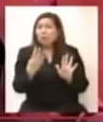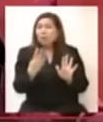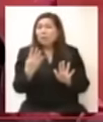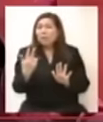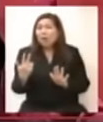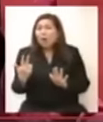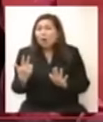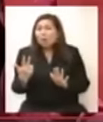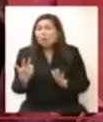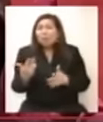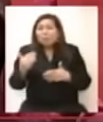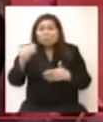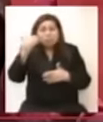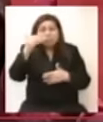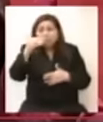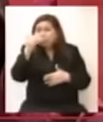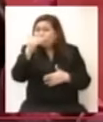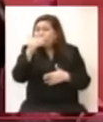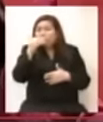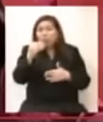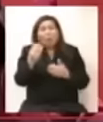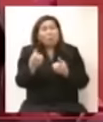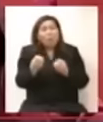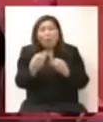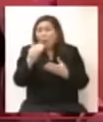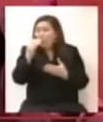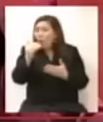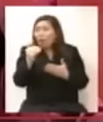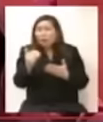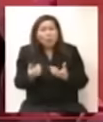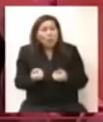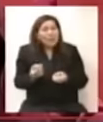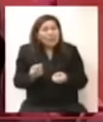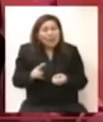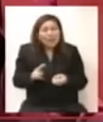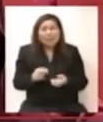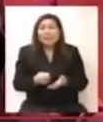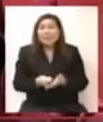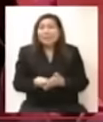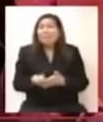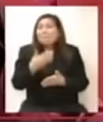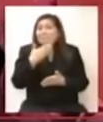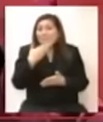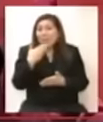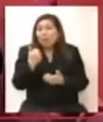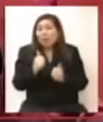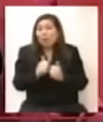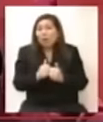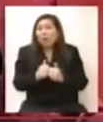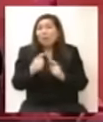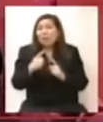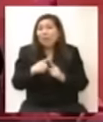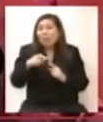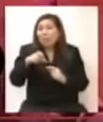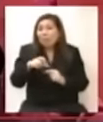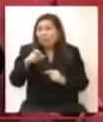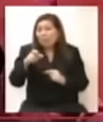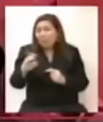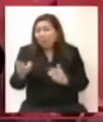76,79 y así sucesivamente yo no sé si estos costos van a mejorar con el